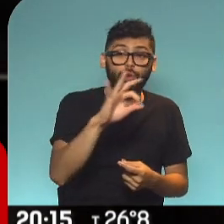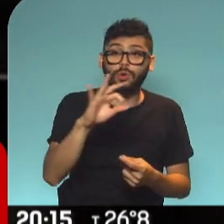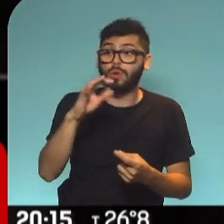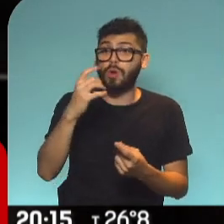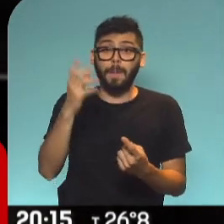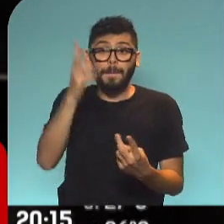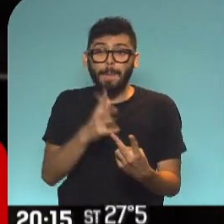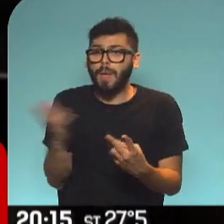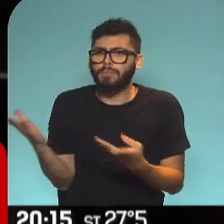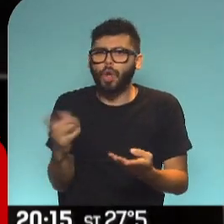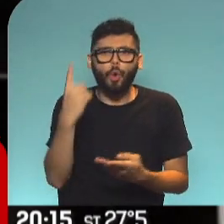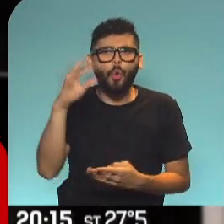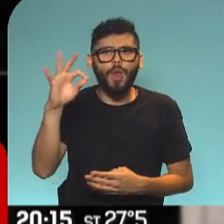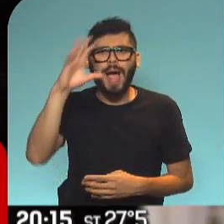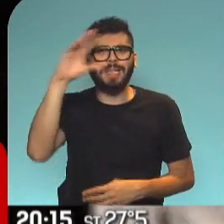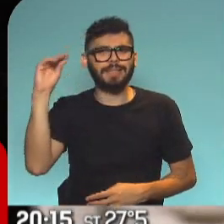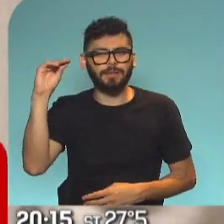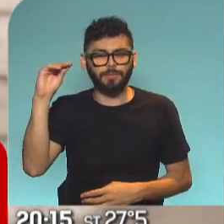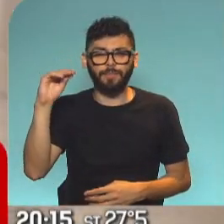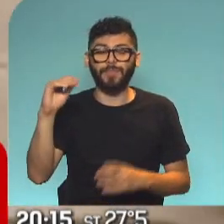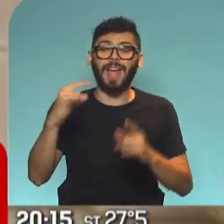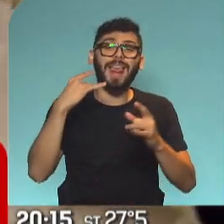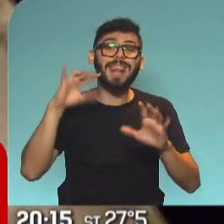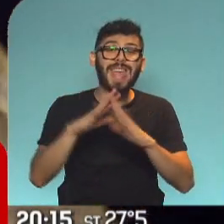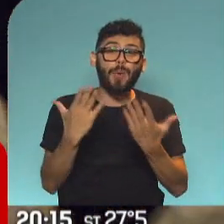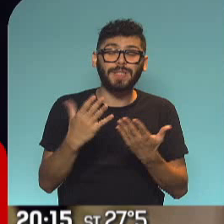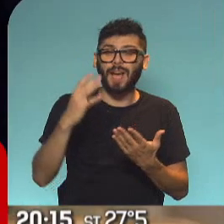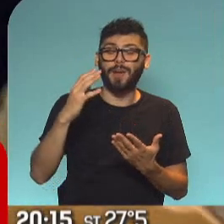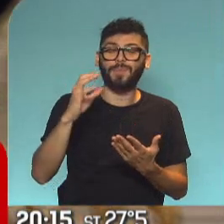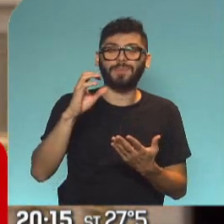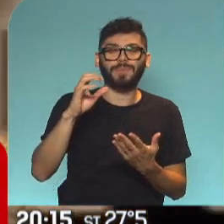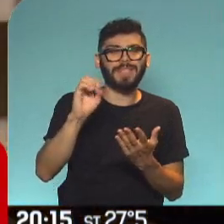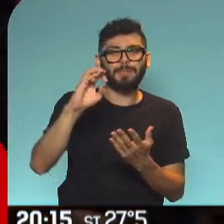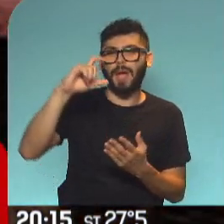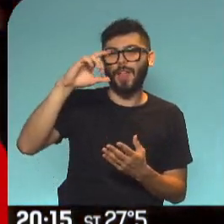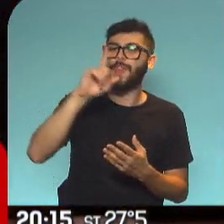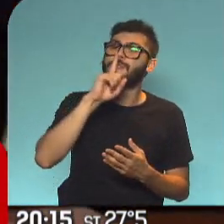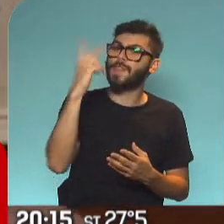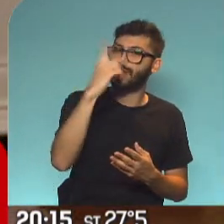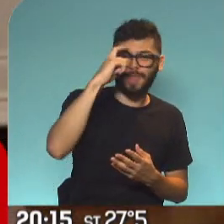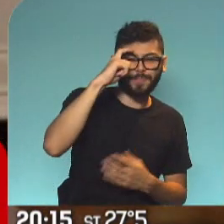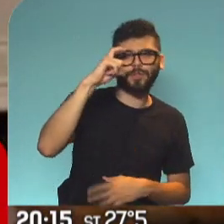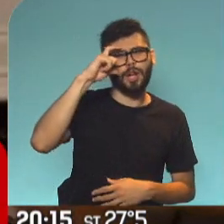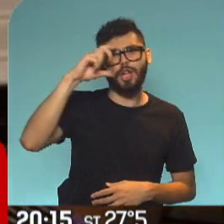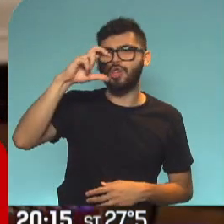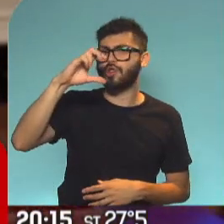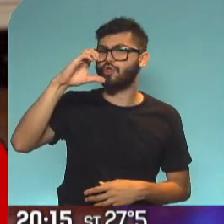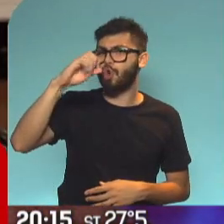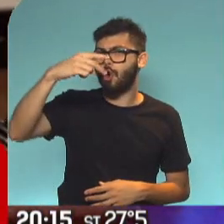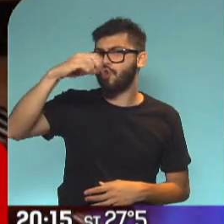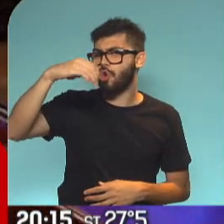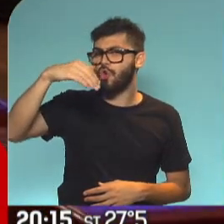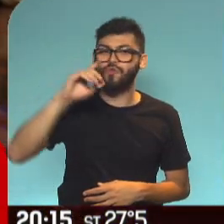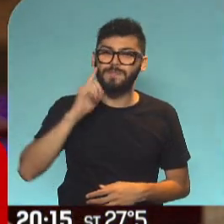ese viaje. La revista The Economist, ahí aprendí otra cosa, la revista The Economist